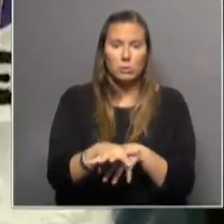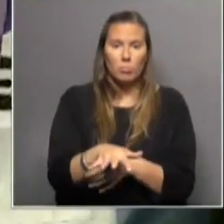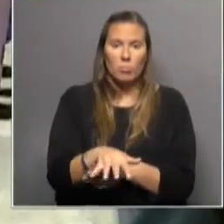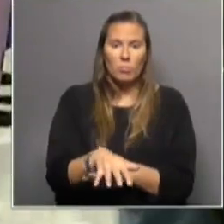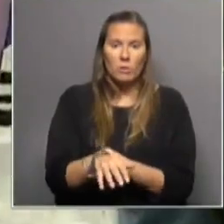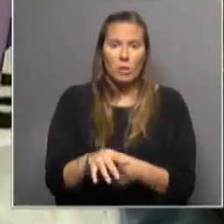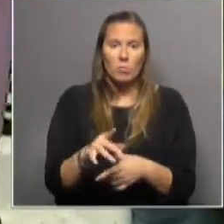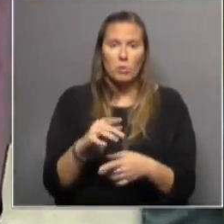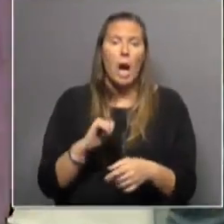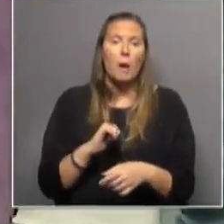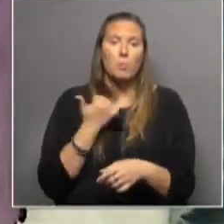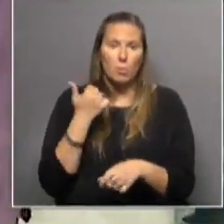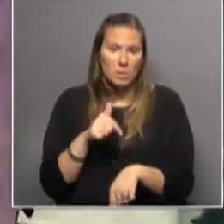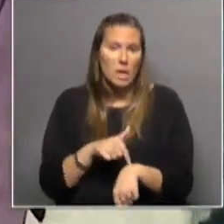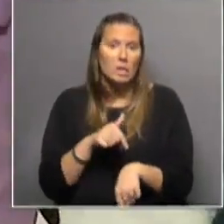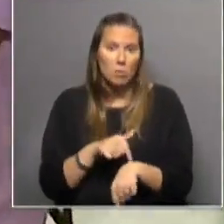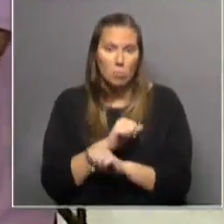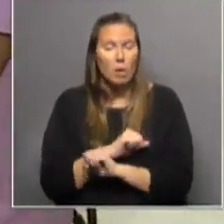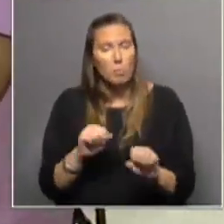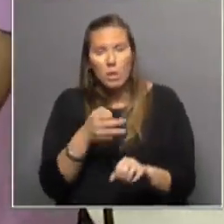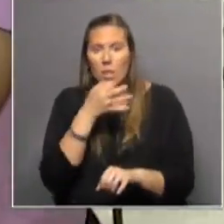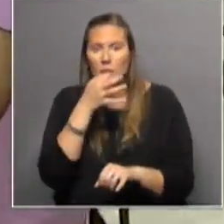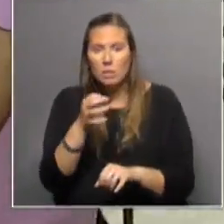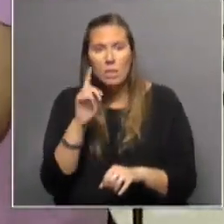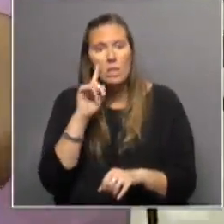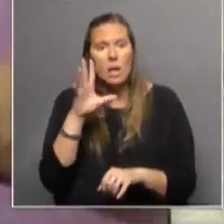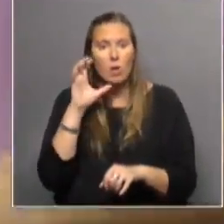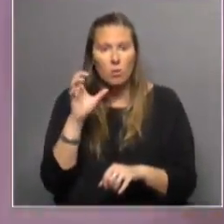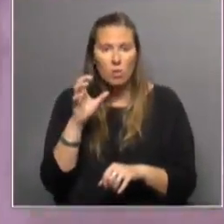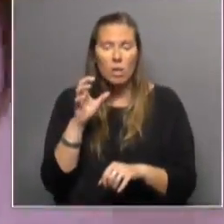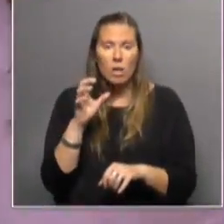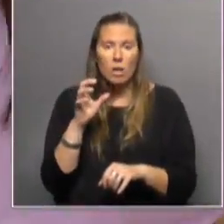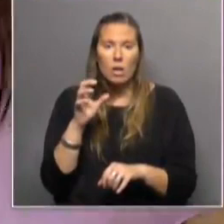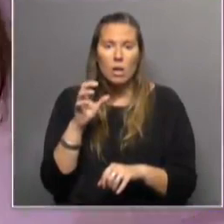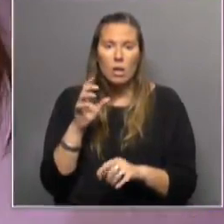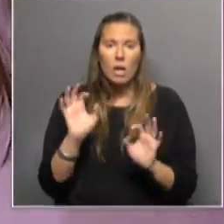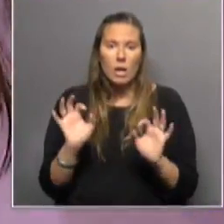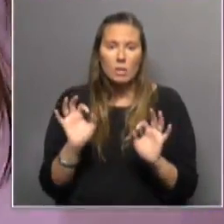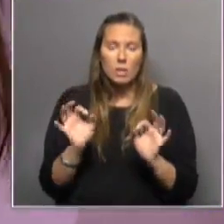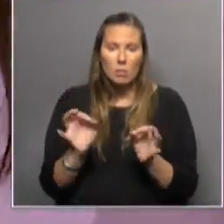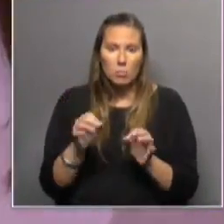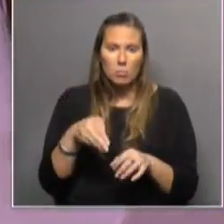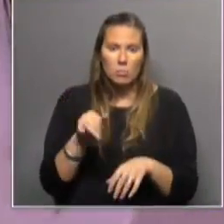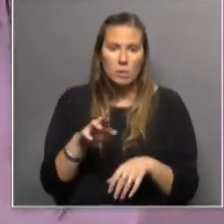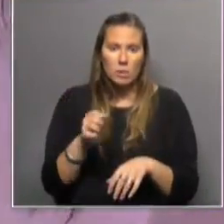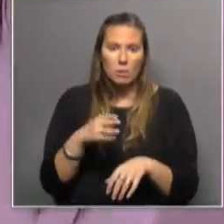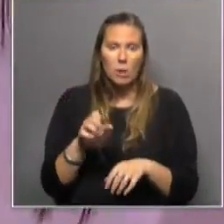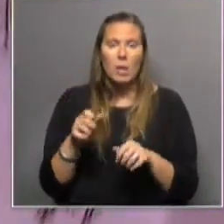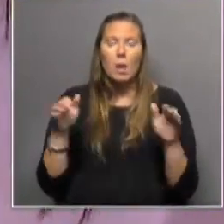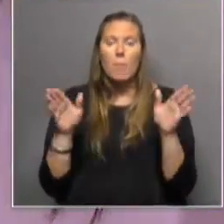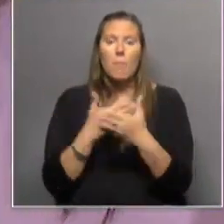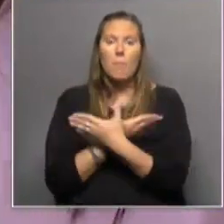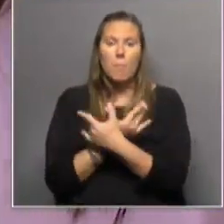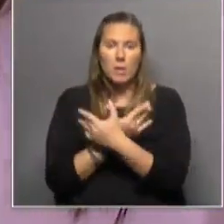Voy a tratar de aprovechar el tiempo para decir, recordando a las hermanas Mirabal, las malas mariposas que lucharon contra la